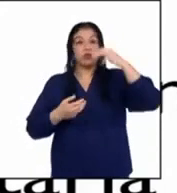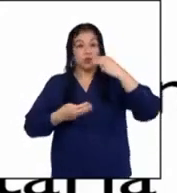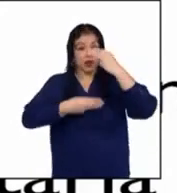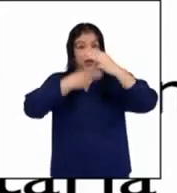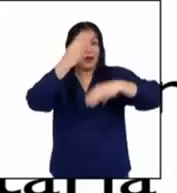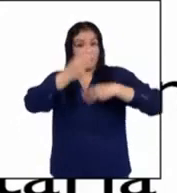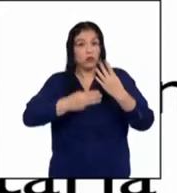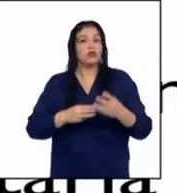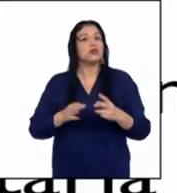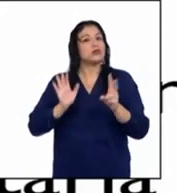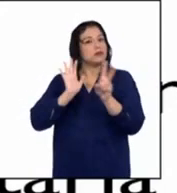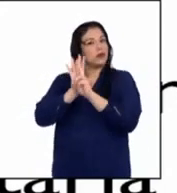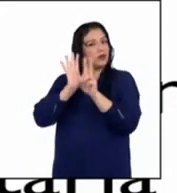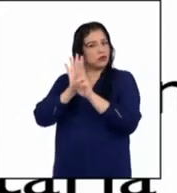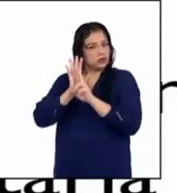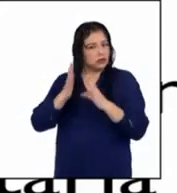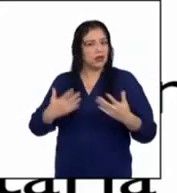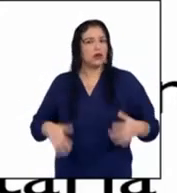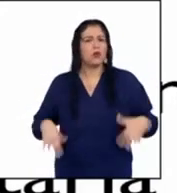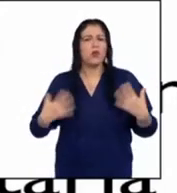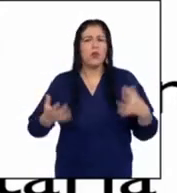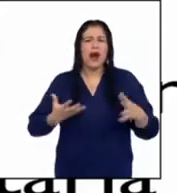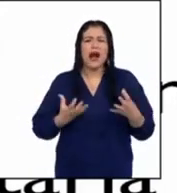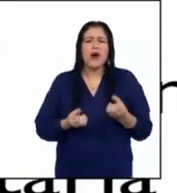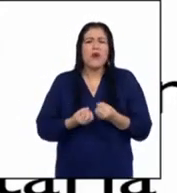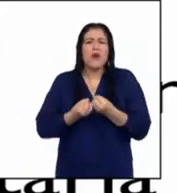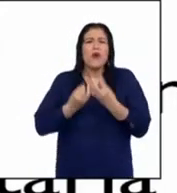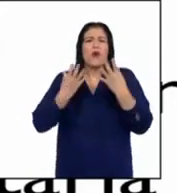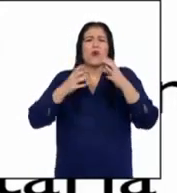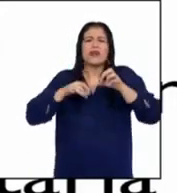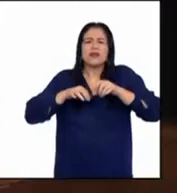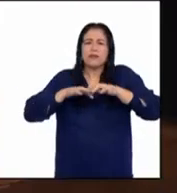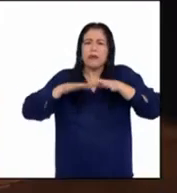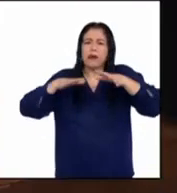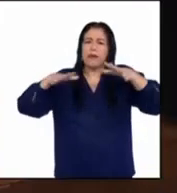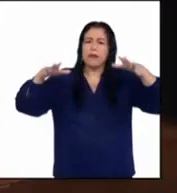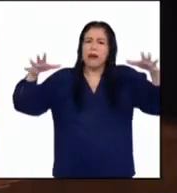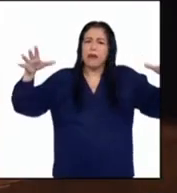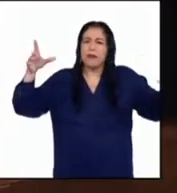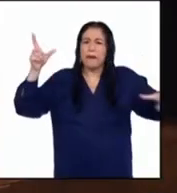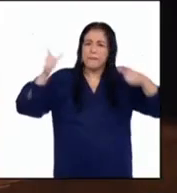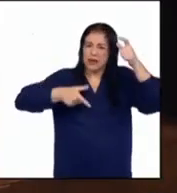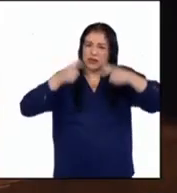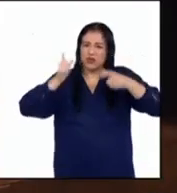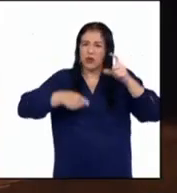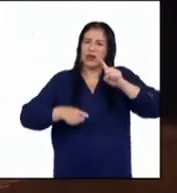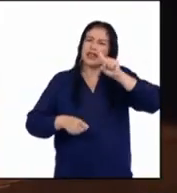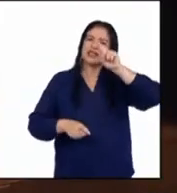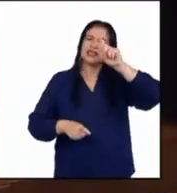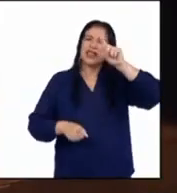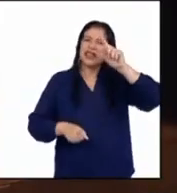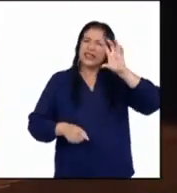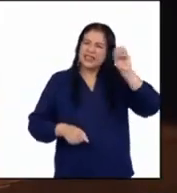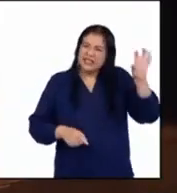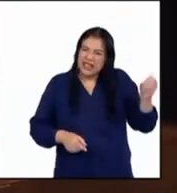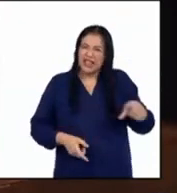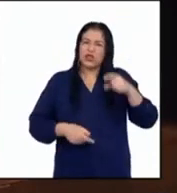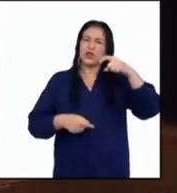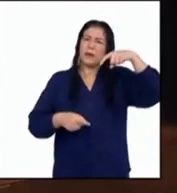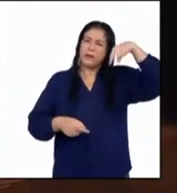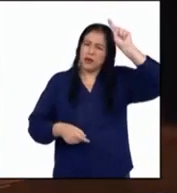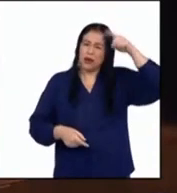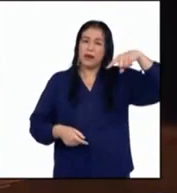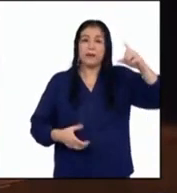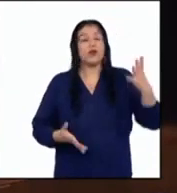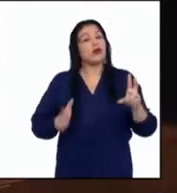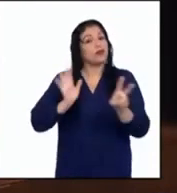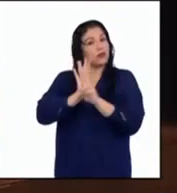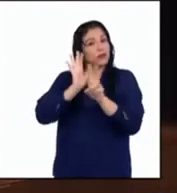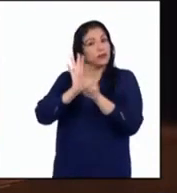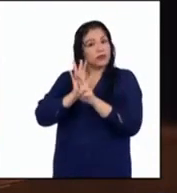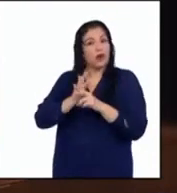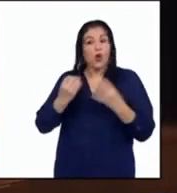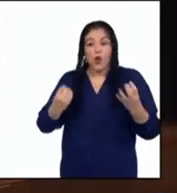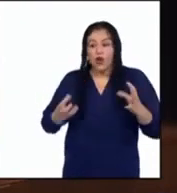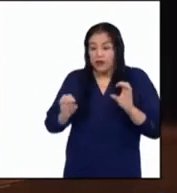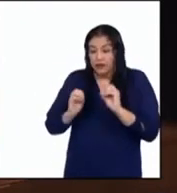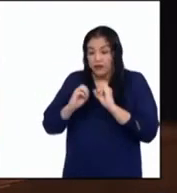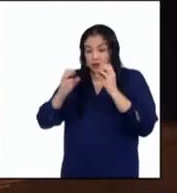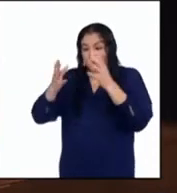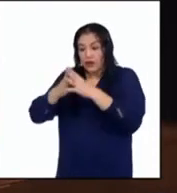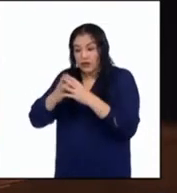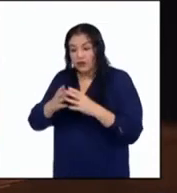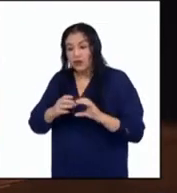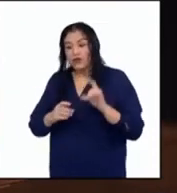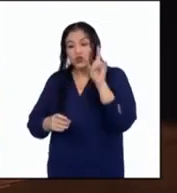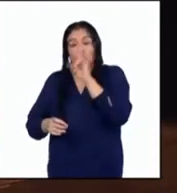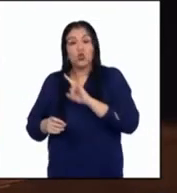voluntaria. ¿Cuántos cientos de millones de personas son esas? Imaginen si las organizaciones que gestionan voluntarios utilizaran